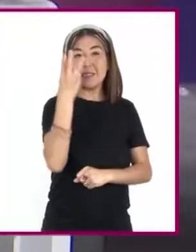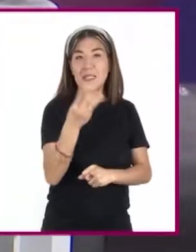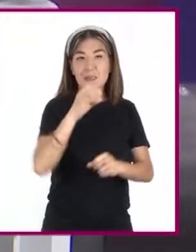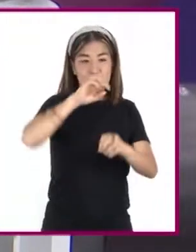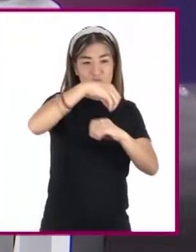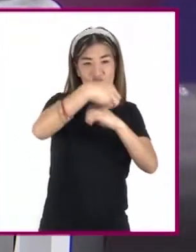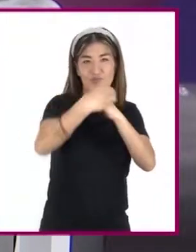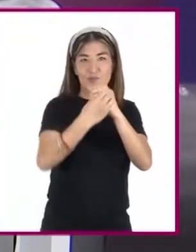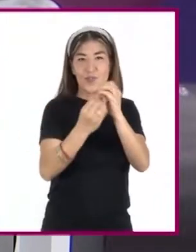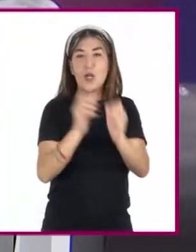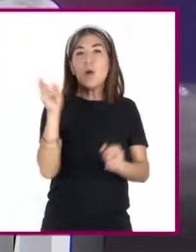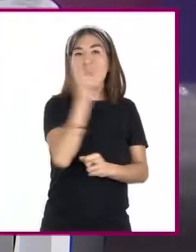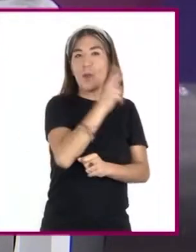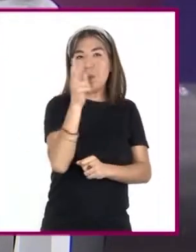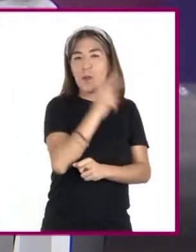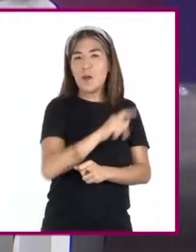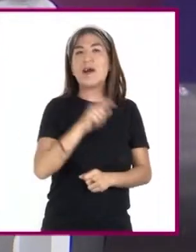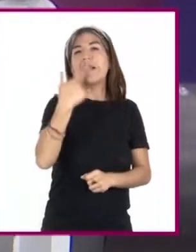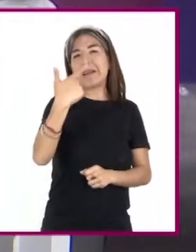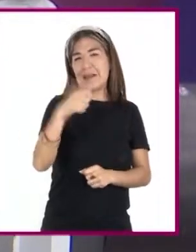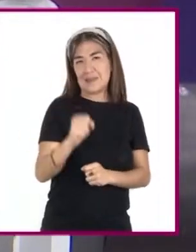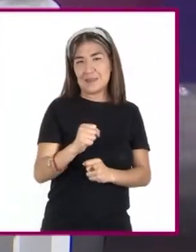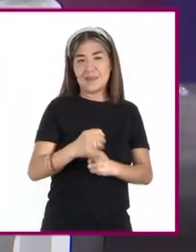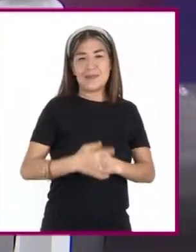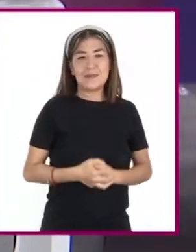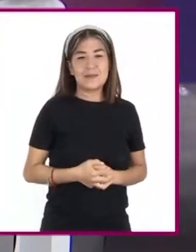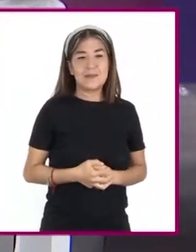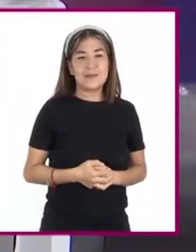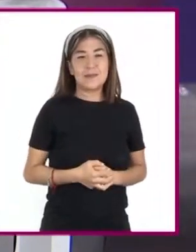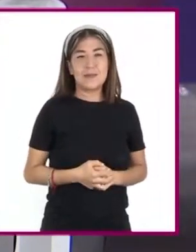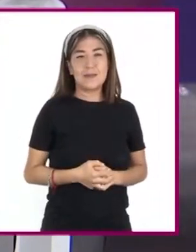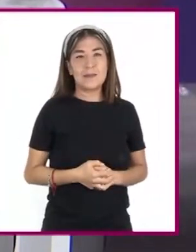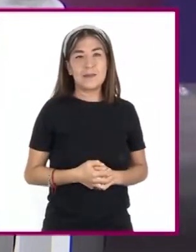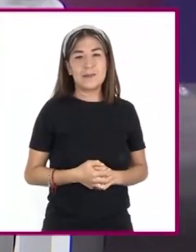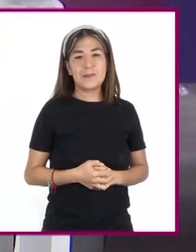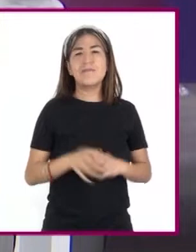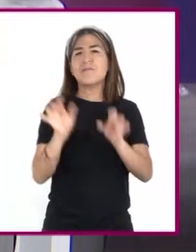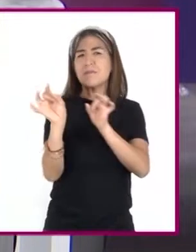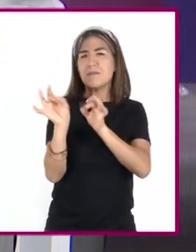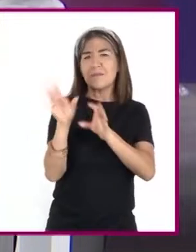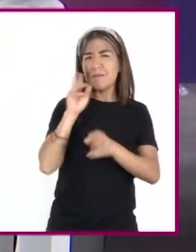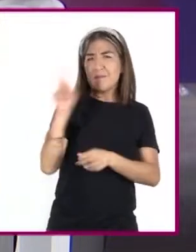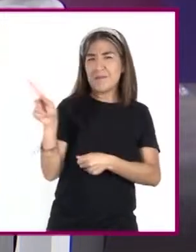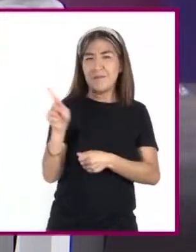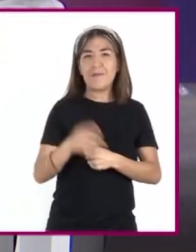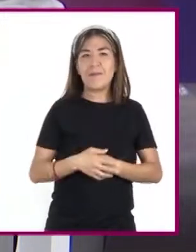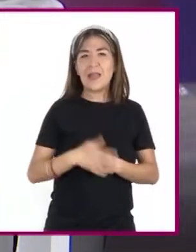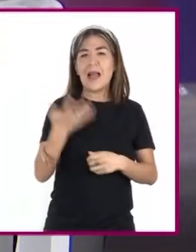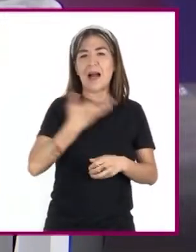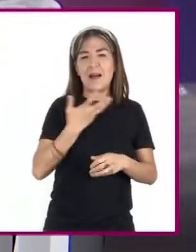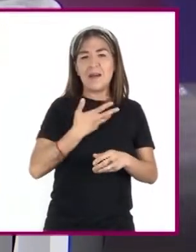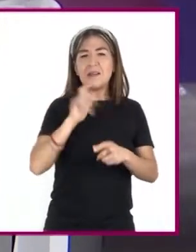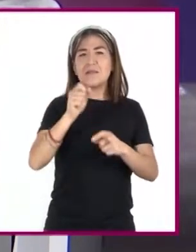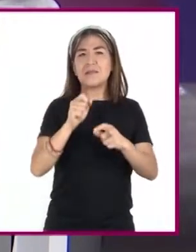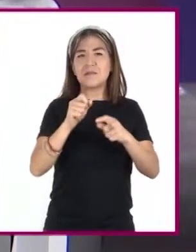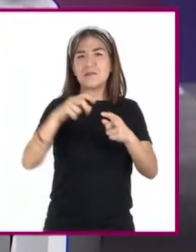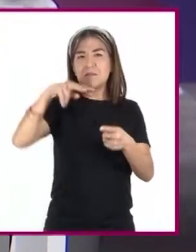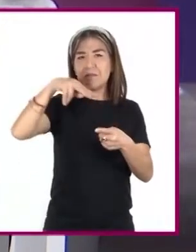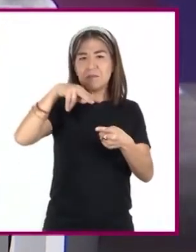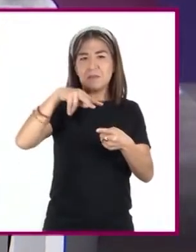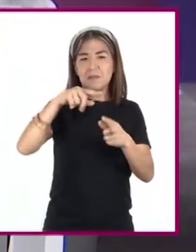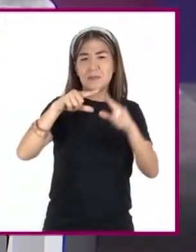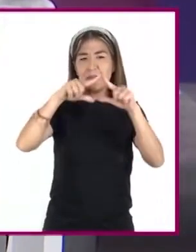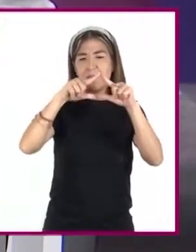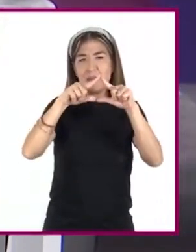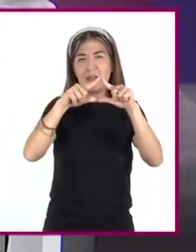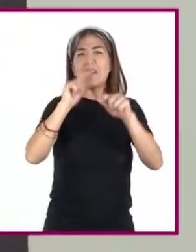moléculas de oxígeno en estado gaseoso. En la flecha hay un triángulo que nos